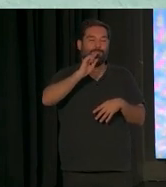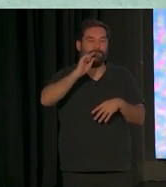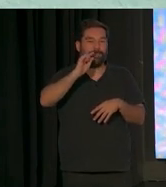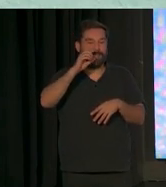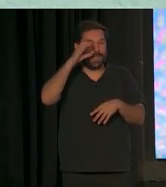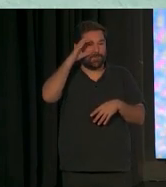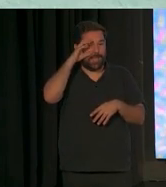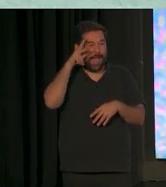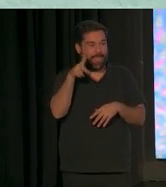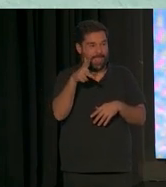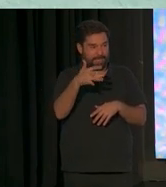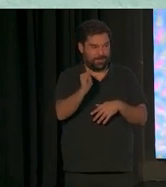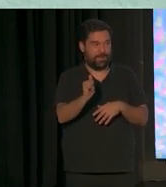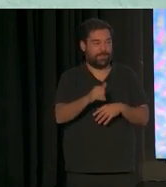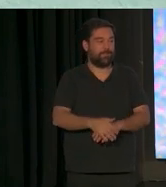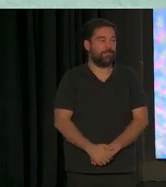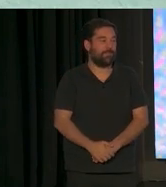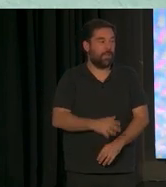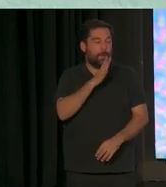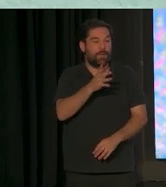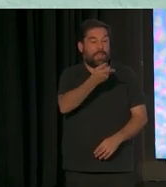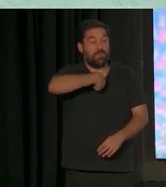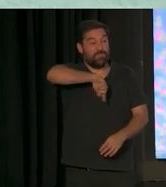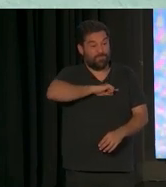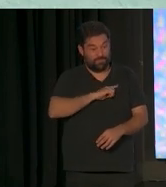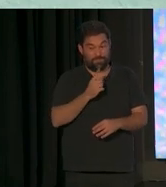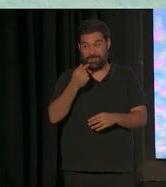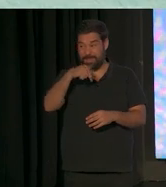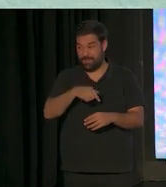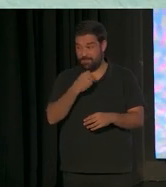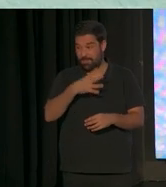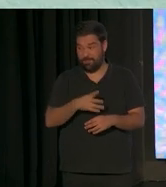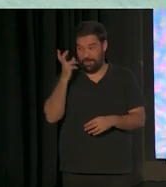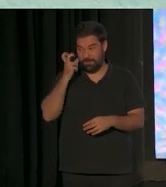ese grado humano, porque estamos nerviosas las que estamos aquí también.